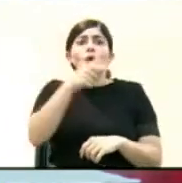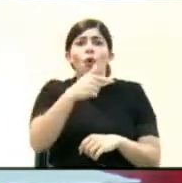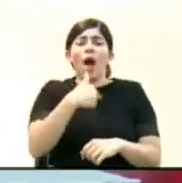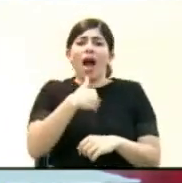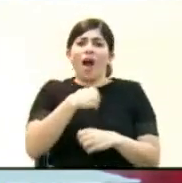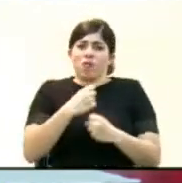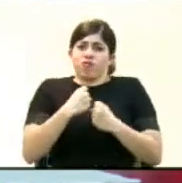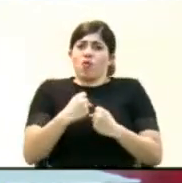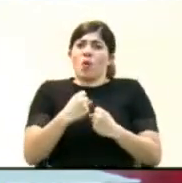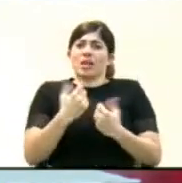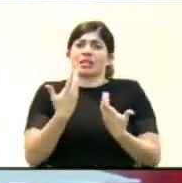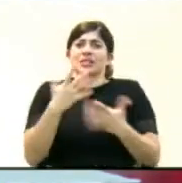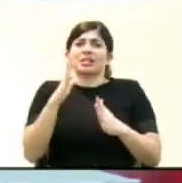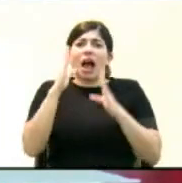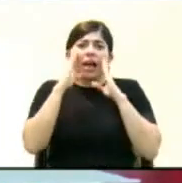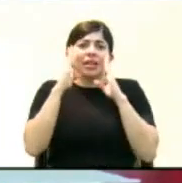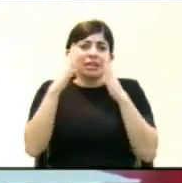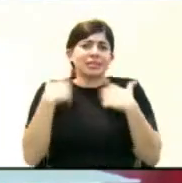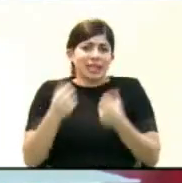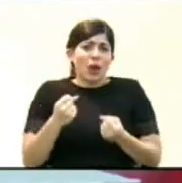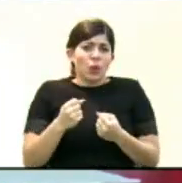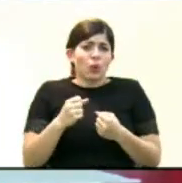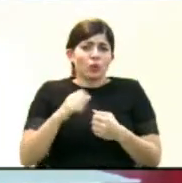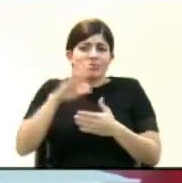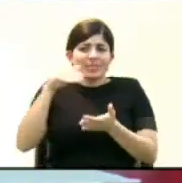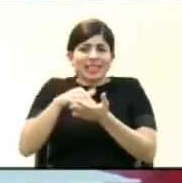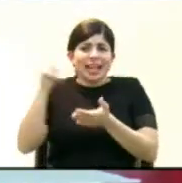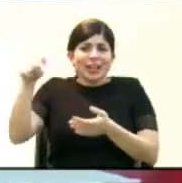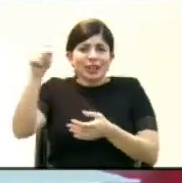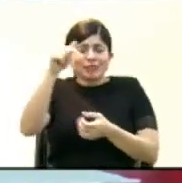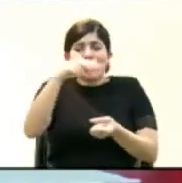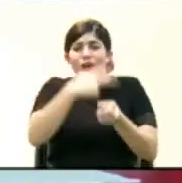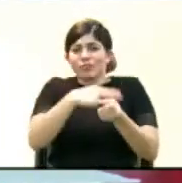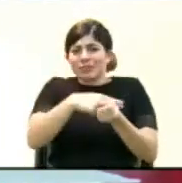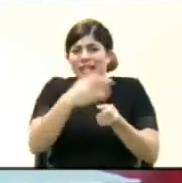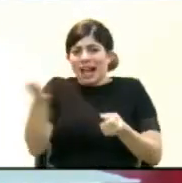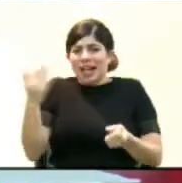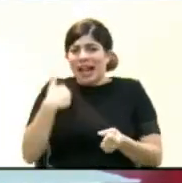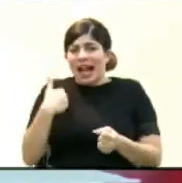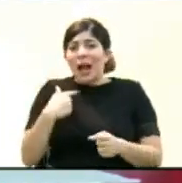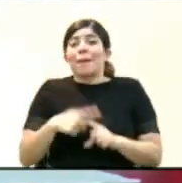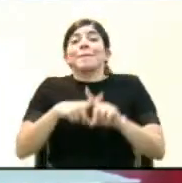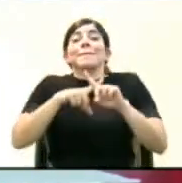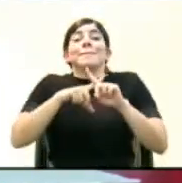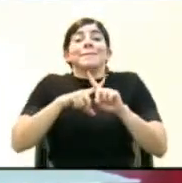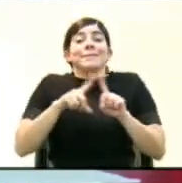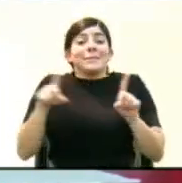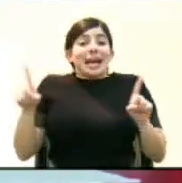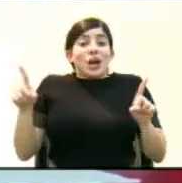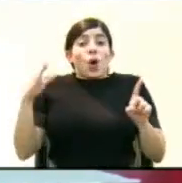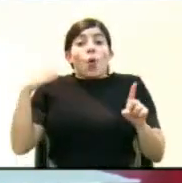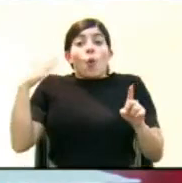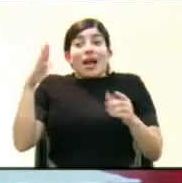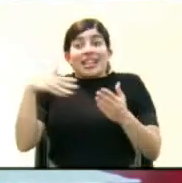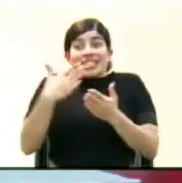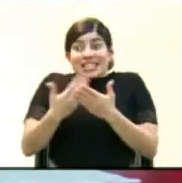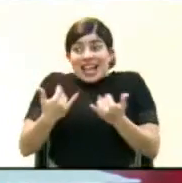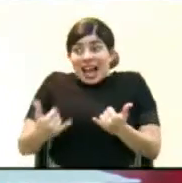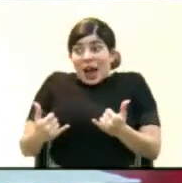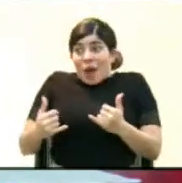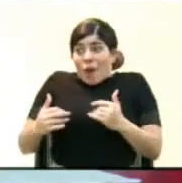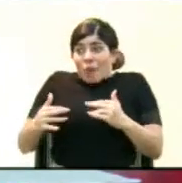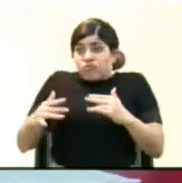músculo de la atención en salud de nuestros centros, de nuestros hospitales. pero al llegar a estos niveles